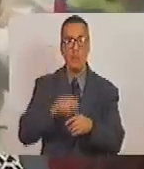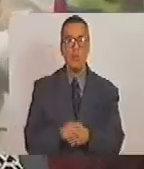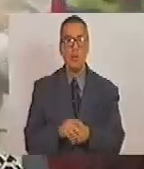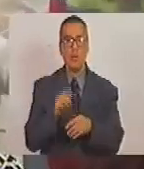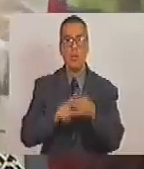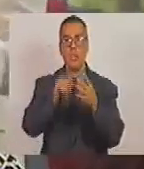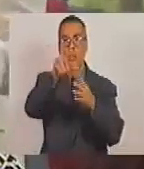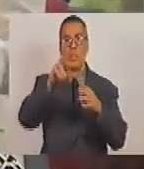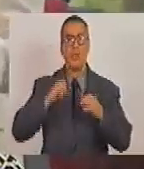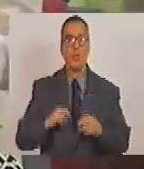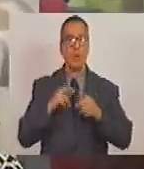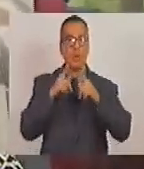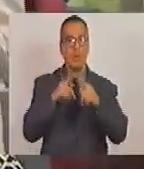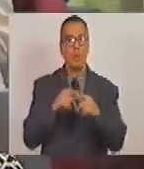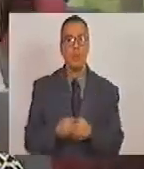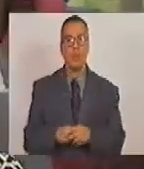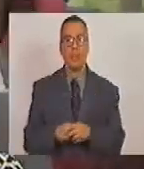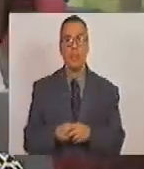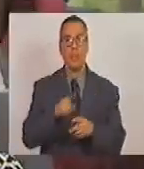en 3 oportunidades,